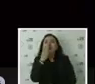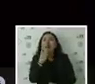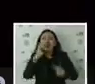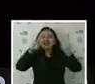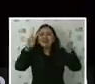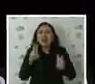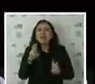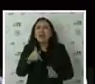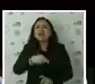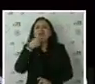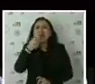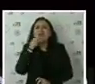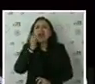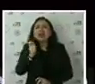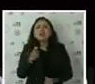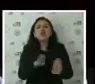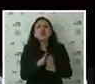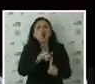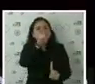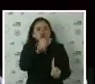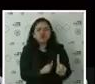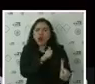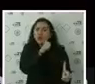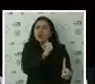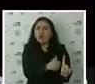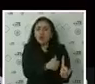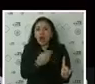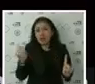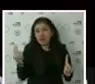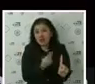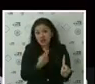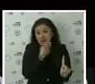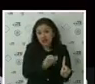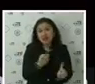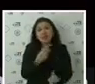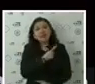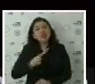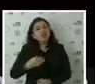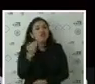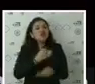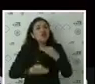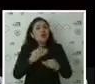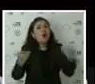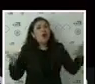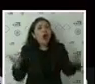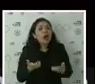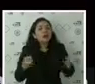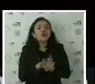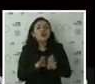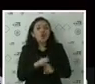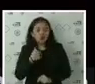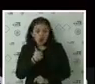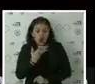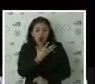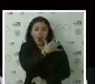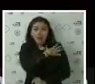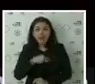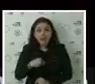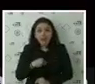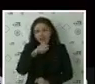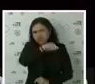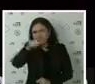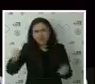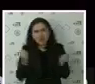este tema que habla sobre la autonomía que de manera necesaria hemos tenido que darles a quienes tenemos hijos, y